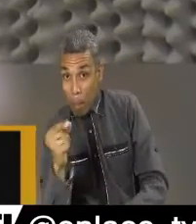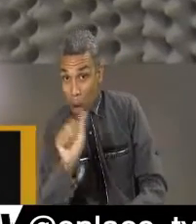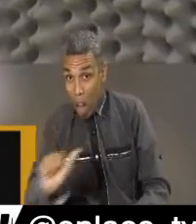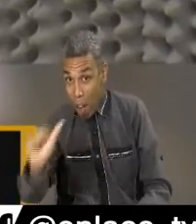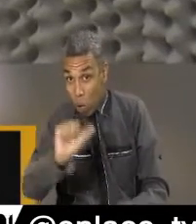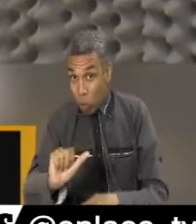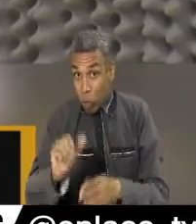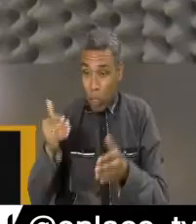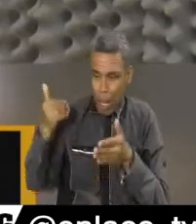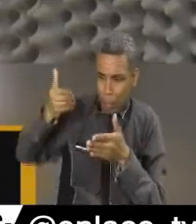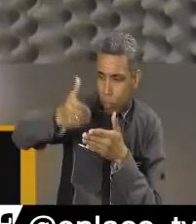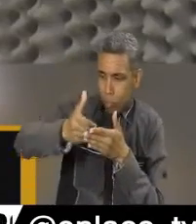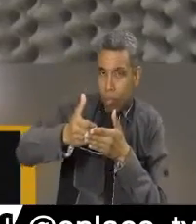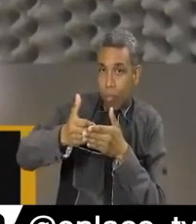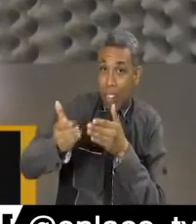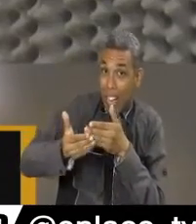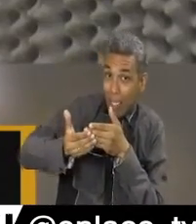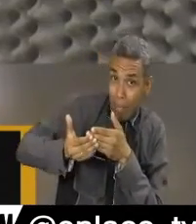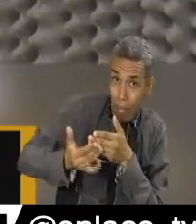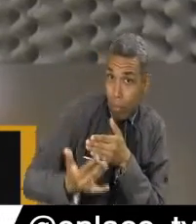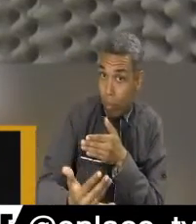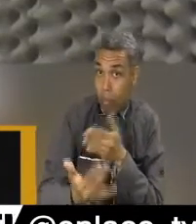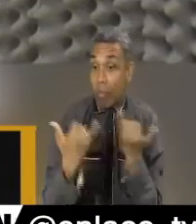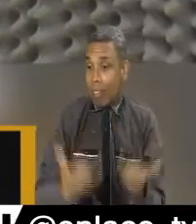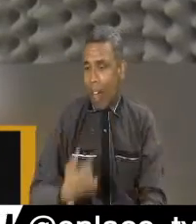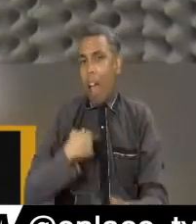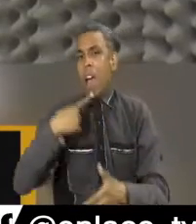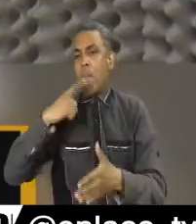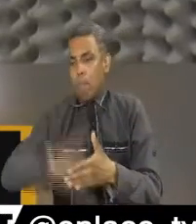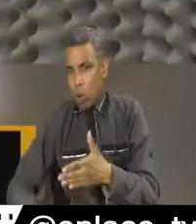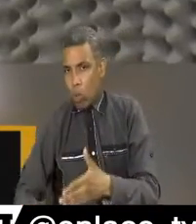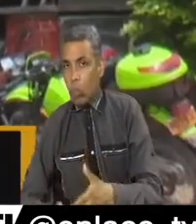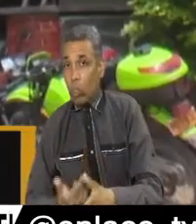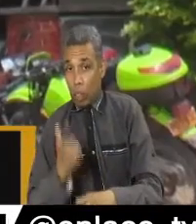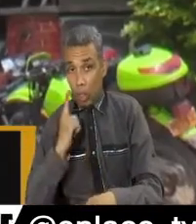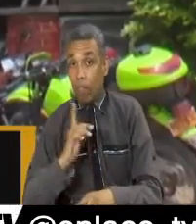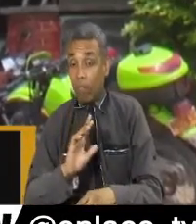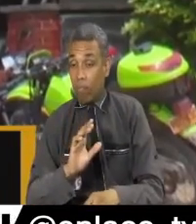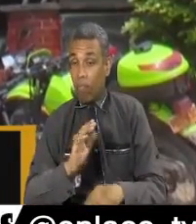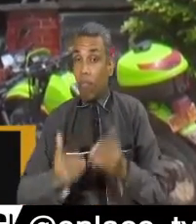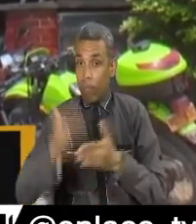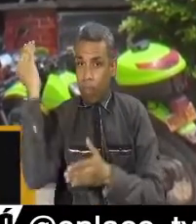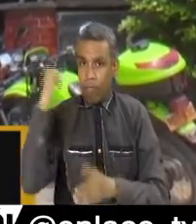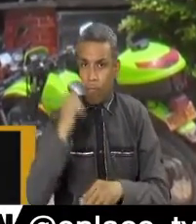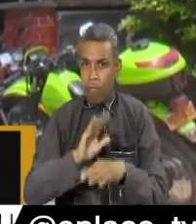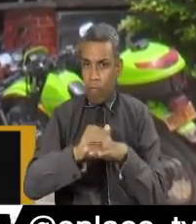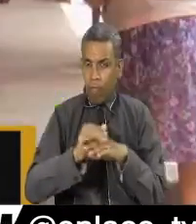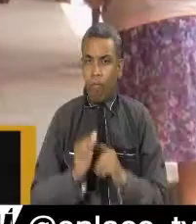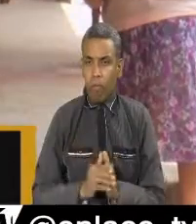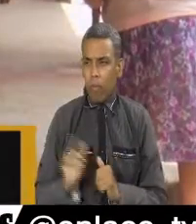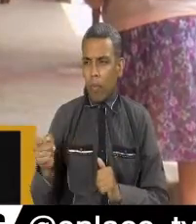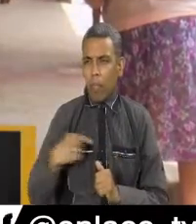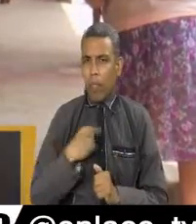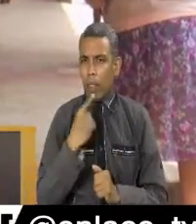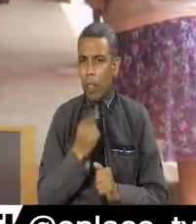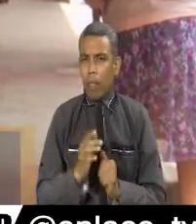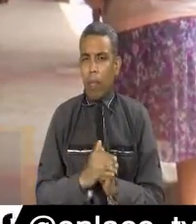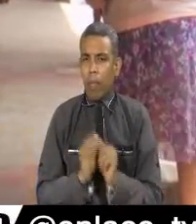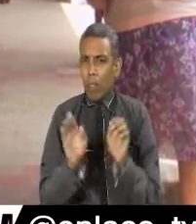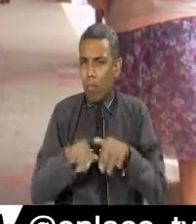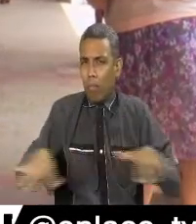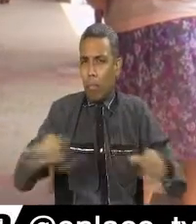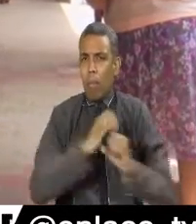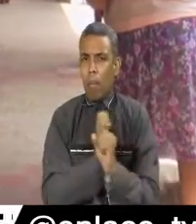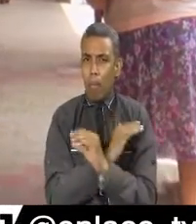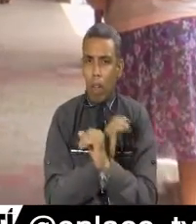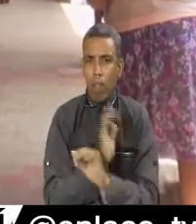de ahí pues ya se harán efectivos los cobros con cargo a multas. Esta atención del permanente es para toda el área urbana de Barranca